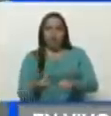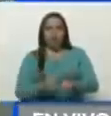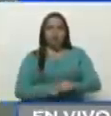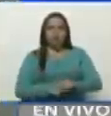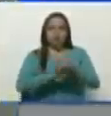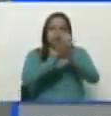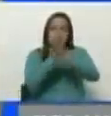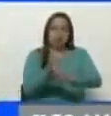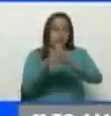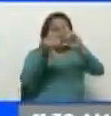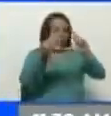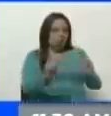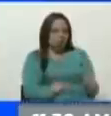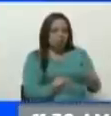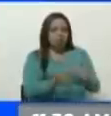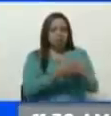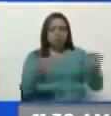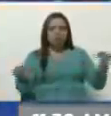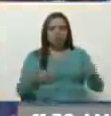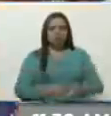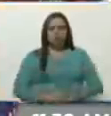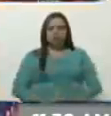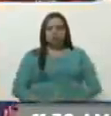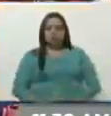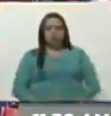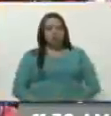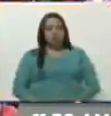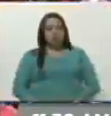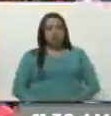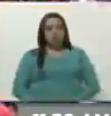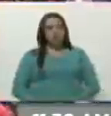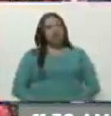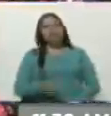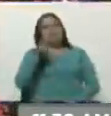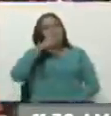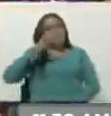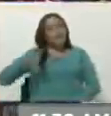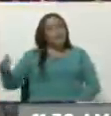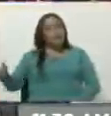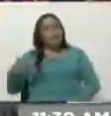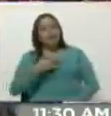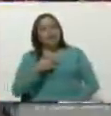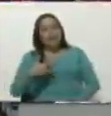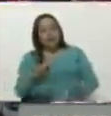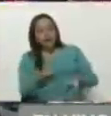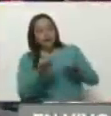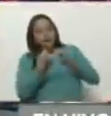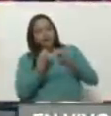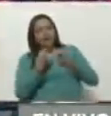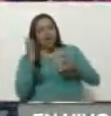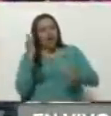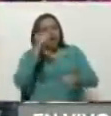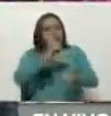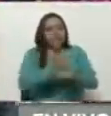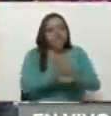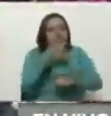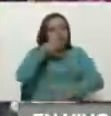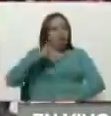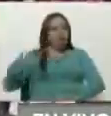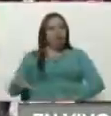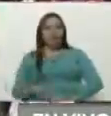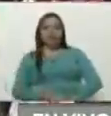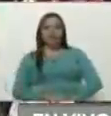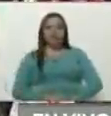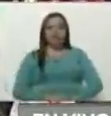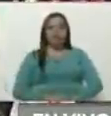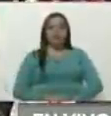a precios miserables por gente que trataron de ganarse la confianza del pueblo.